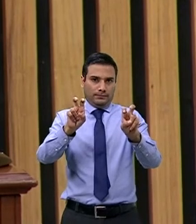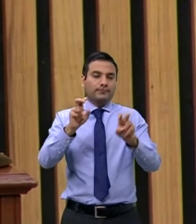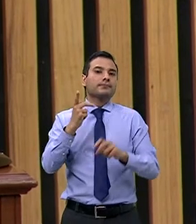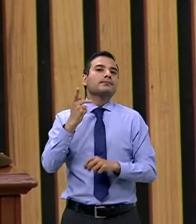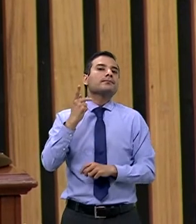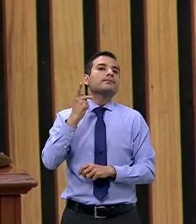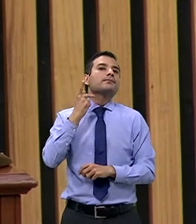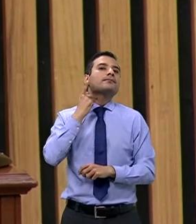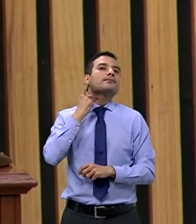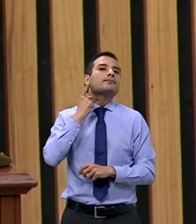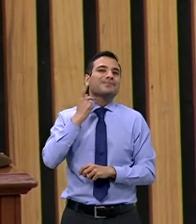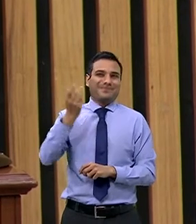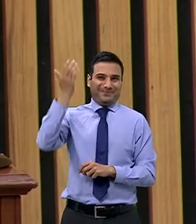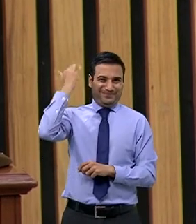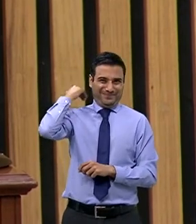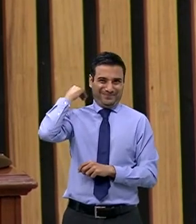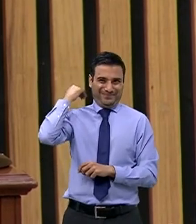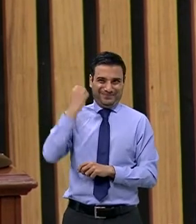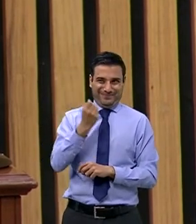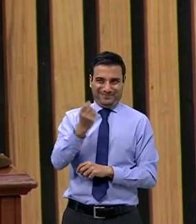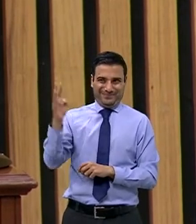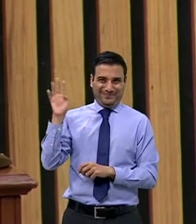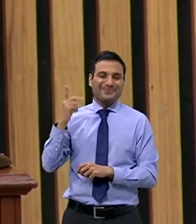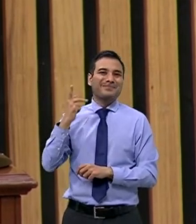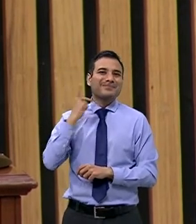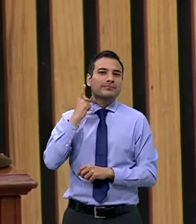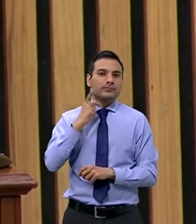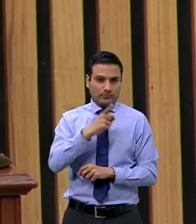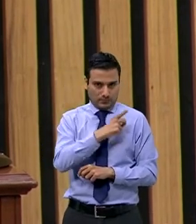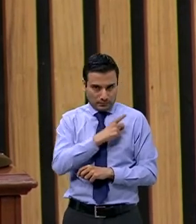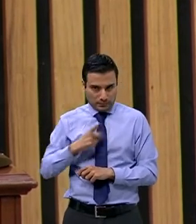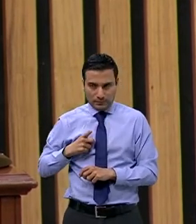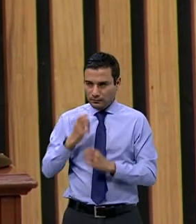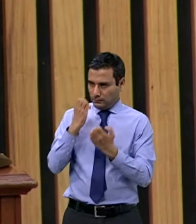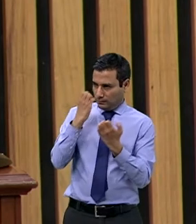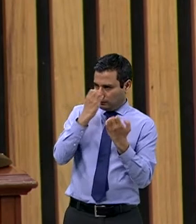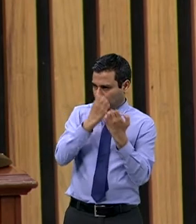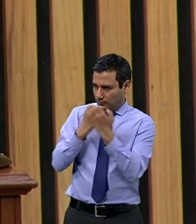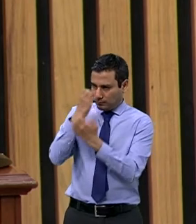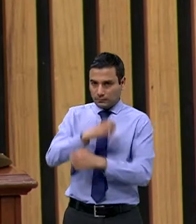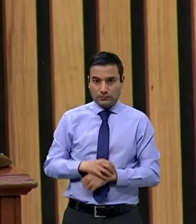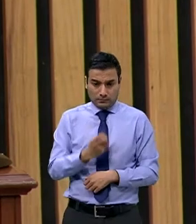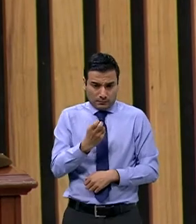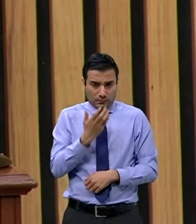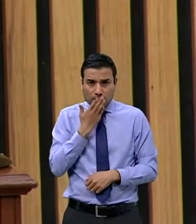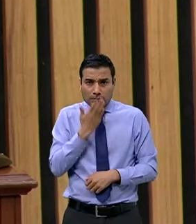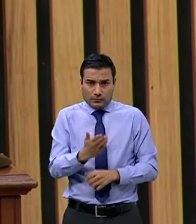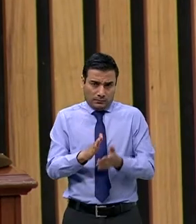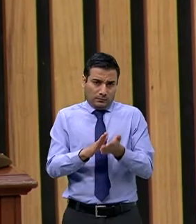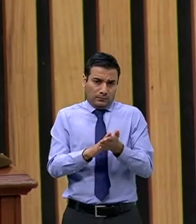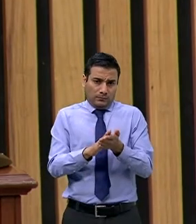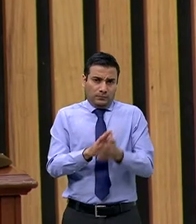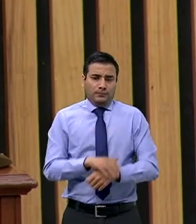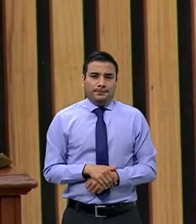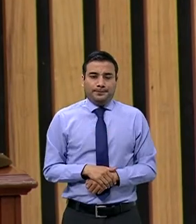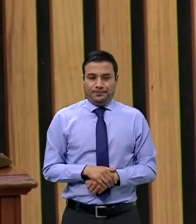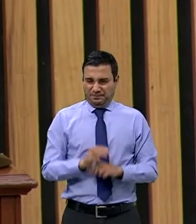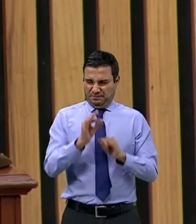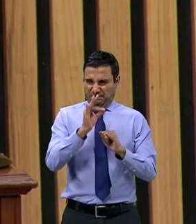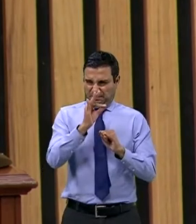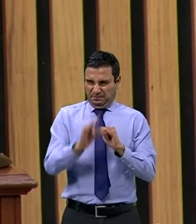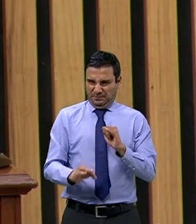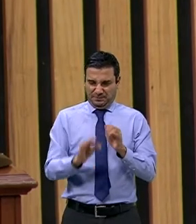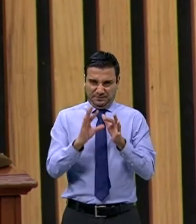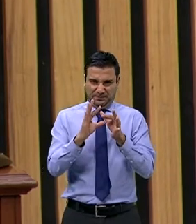revisar y eso me parece también es digno de reconocerse y finalmente